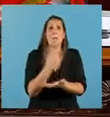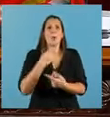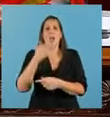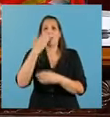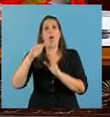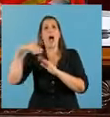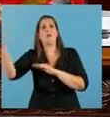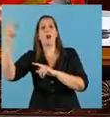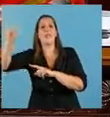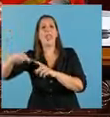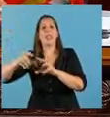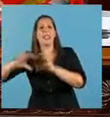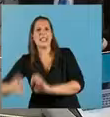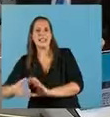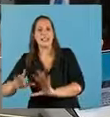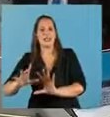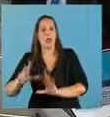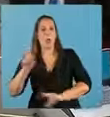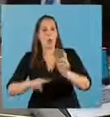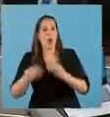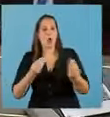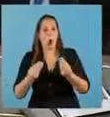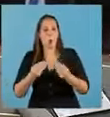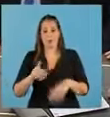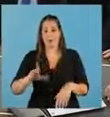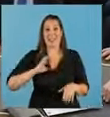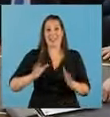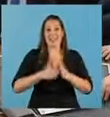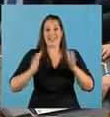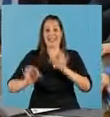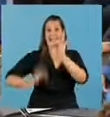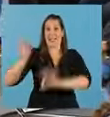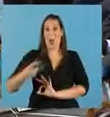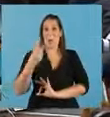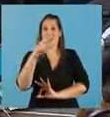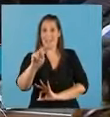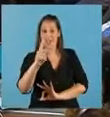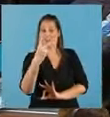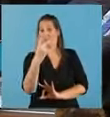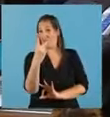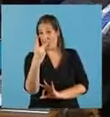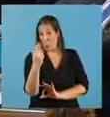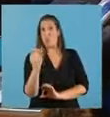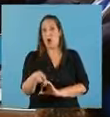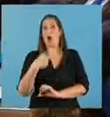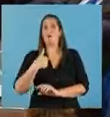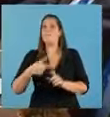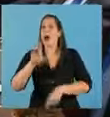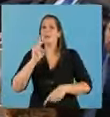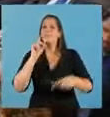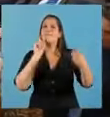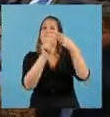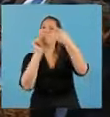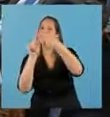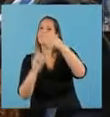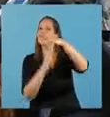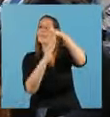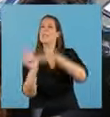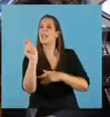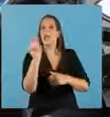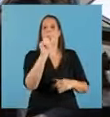externo. La política industrial del siglo XXI va a tener como ejes a las universidades y centros tecnológicos